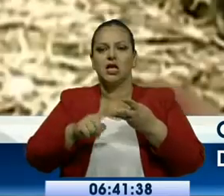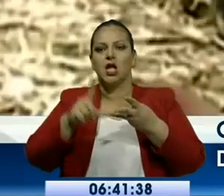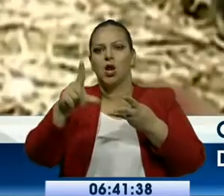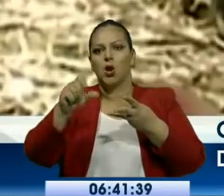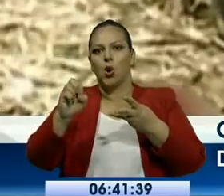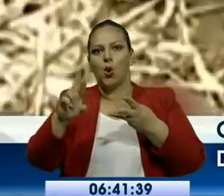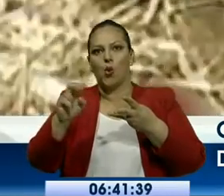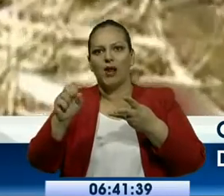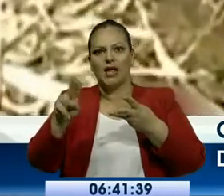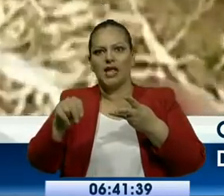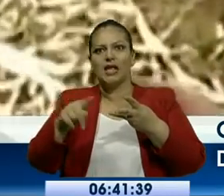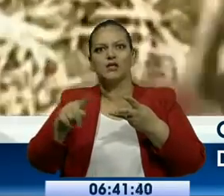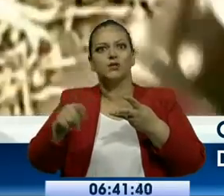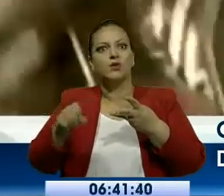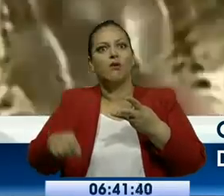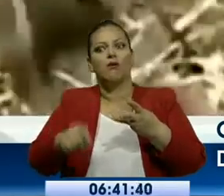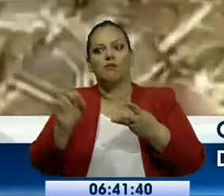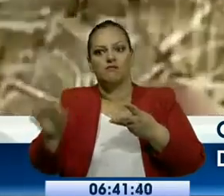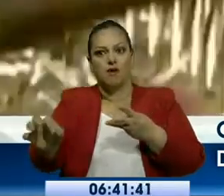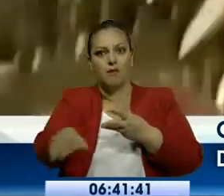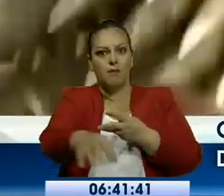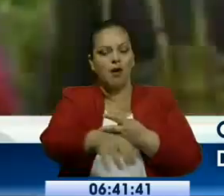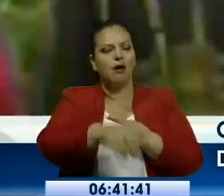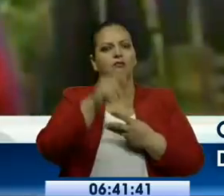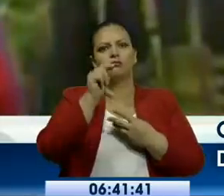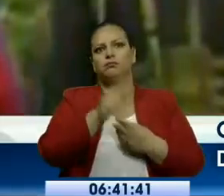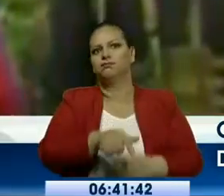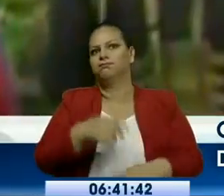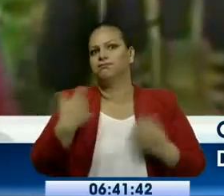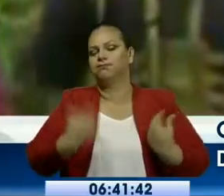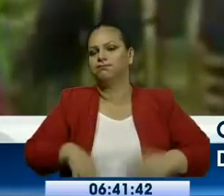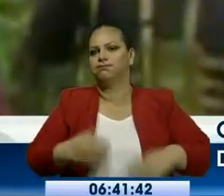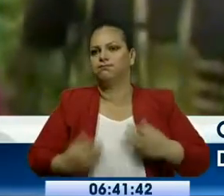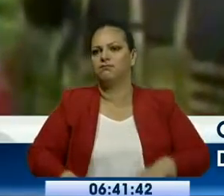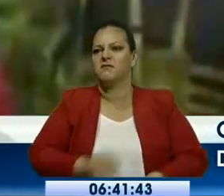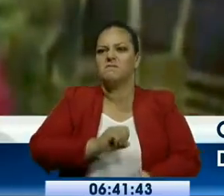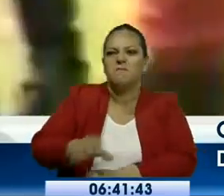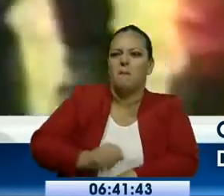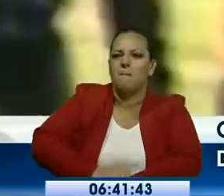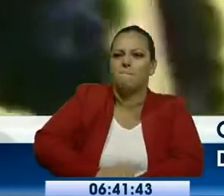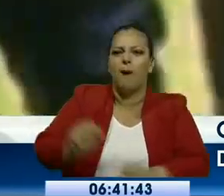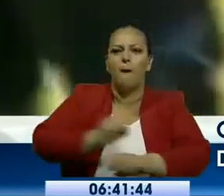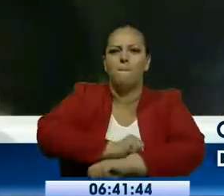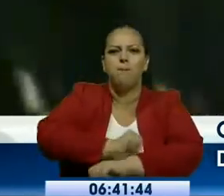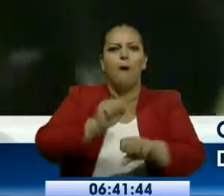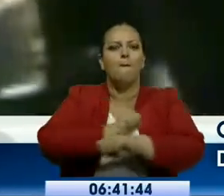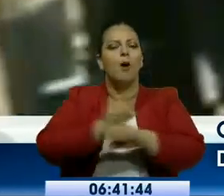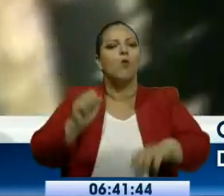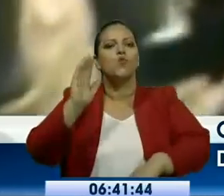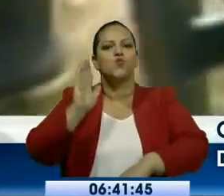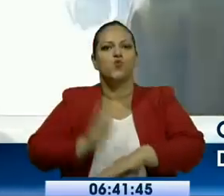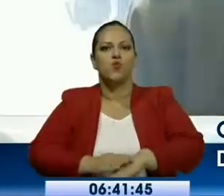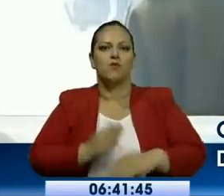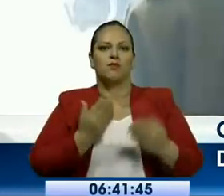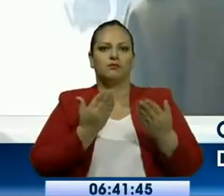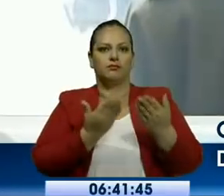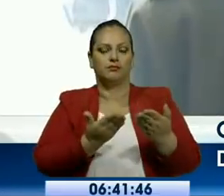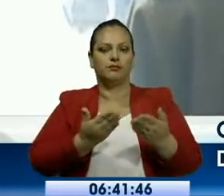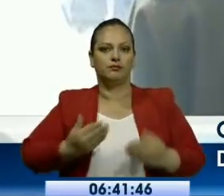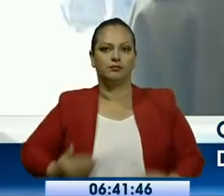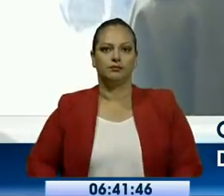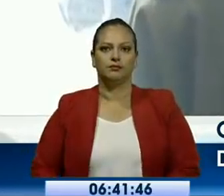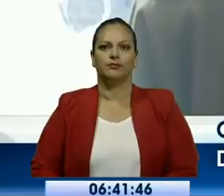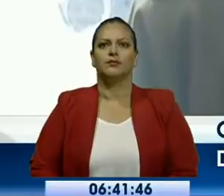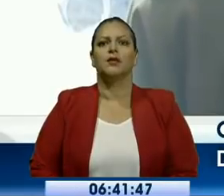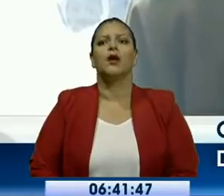supuestamente habría formado parte de la guerrilla de las FARC, convirtiéndose luego de la firma de la paz en disidente de la guerrilla. Tenemos a nuestras